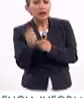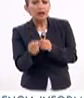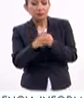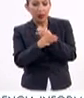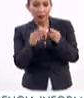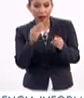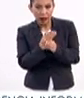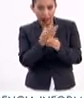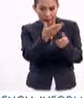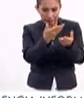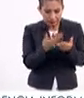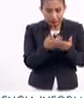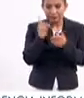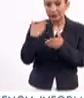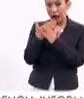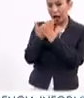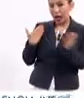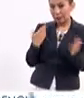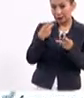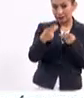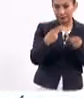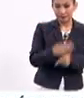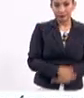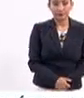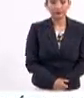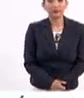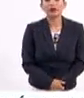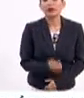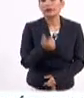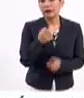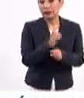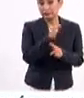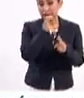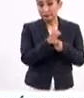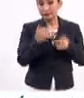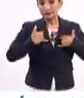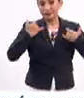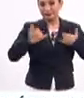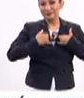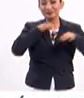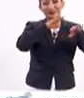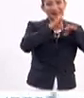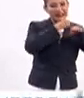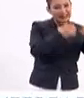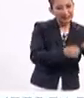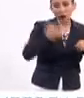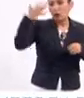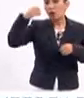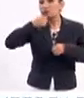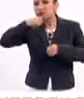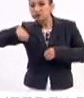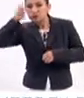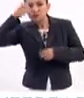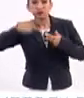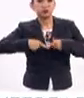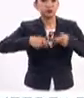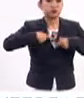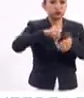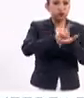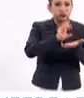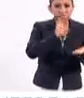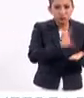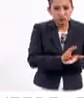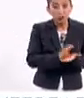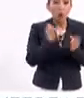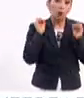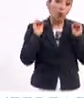en materiales didácticos previamente preparados. De esta manera, jóvenes que trabajan, adultos mayores, personas con